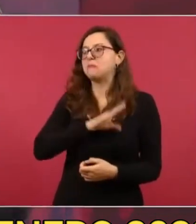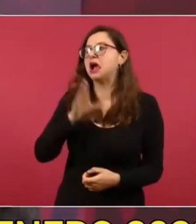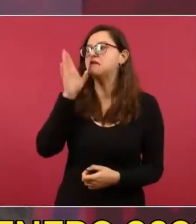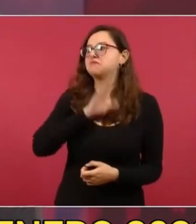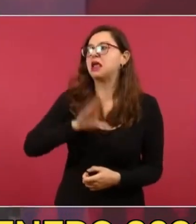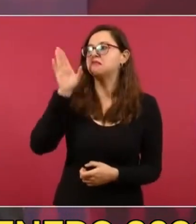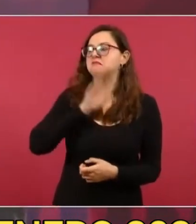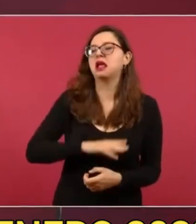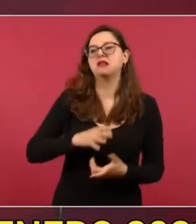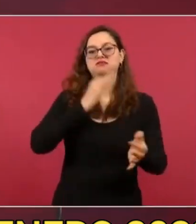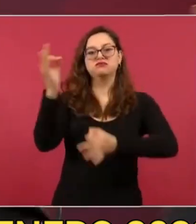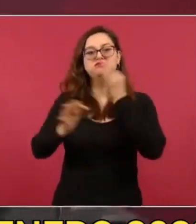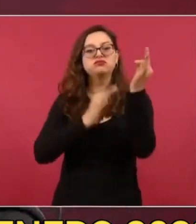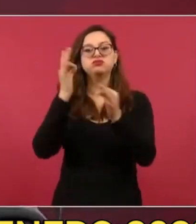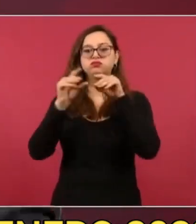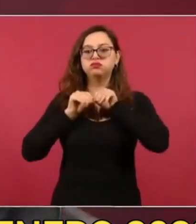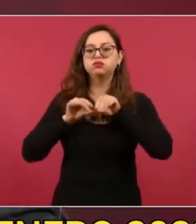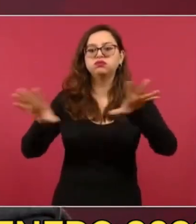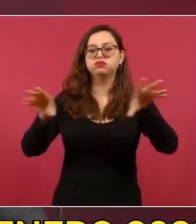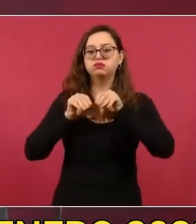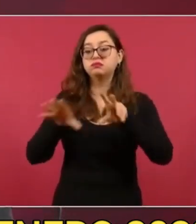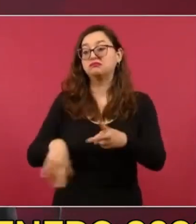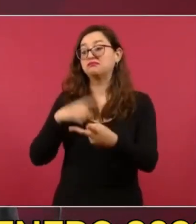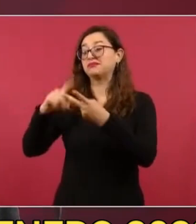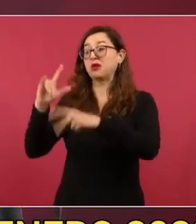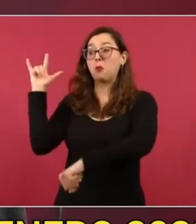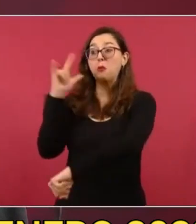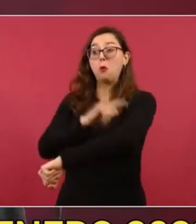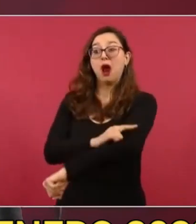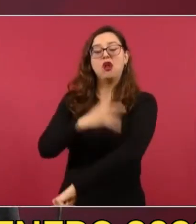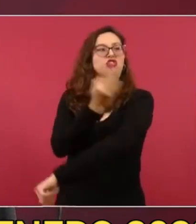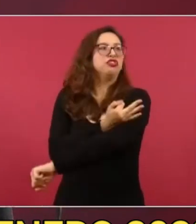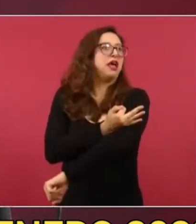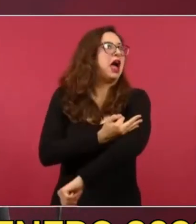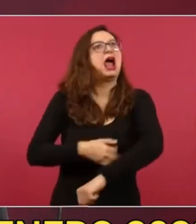que se retrasaban los vuelos.